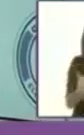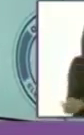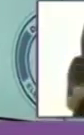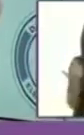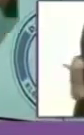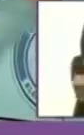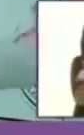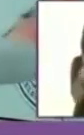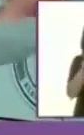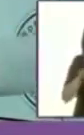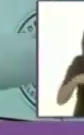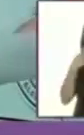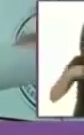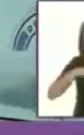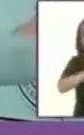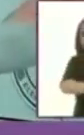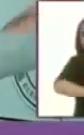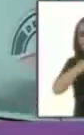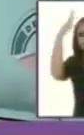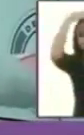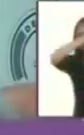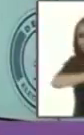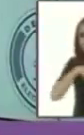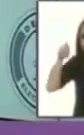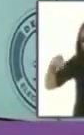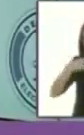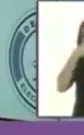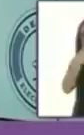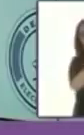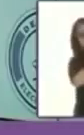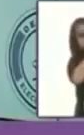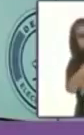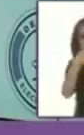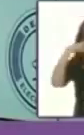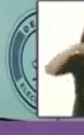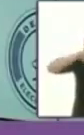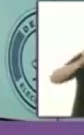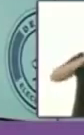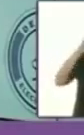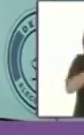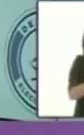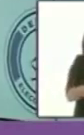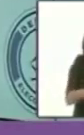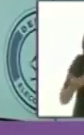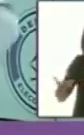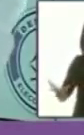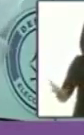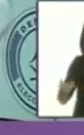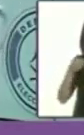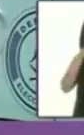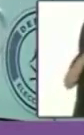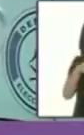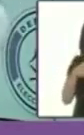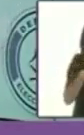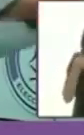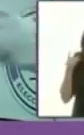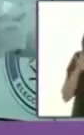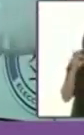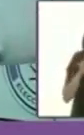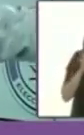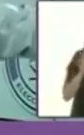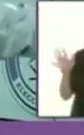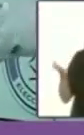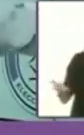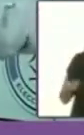territorio, en campaña, se fortaleció mucho el tema ya de oradora, de discursos, y con esa serenidad, pues yo la veo llegar